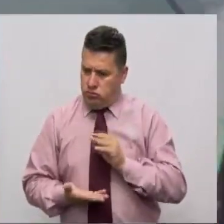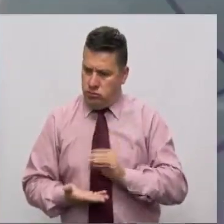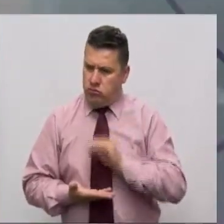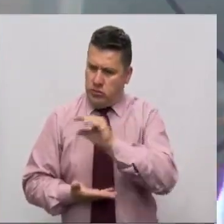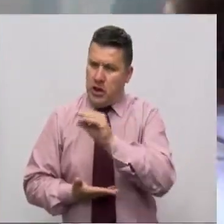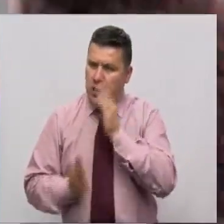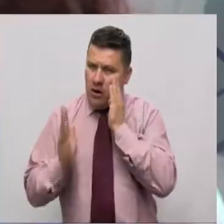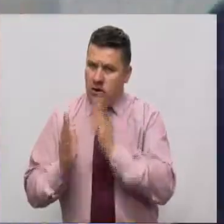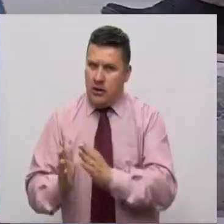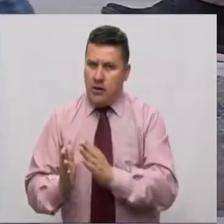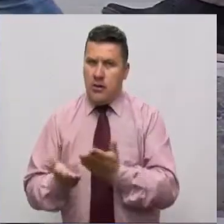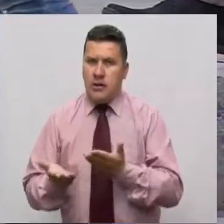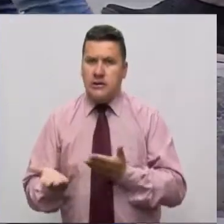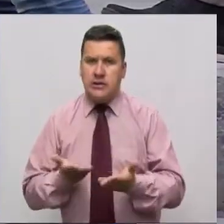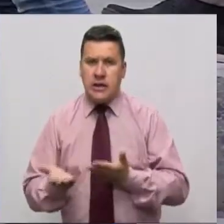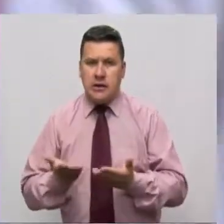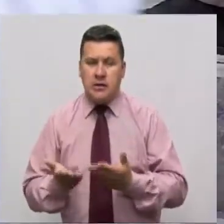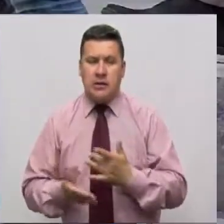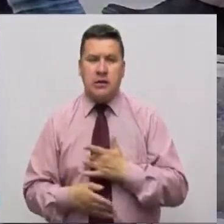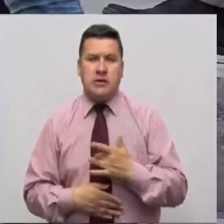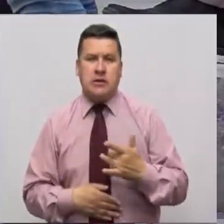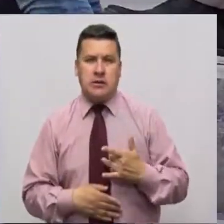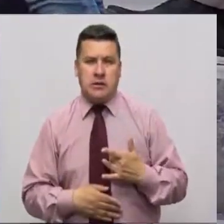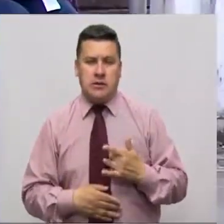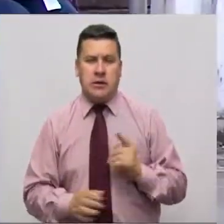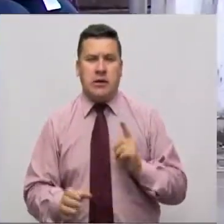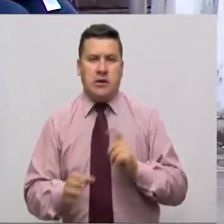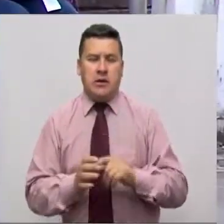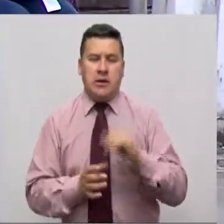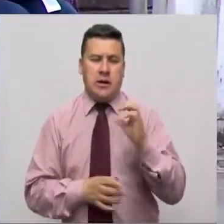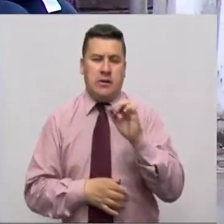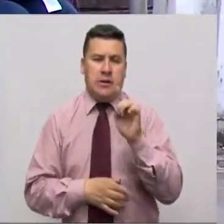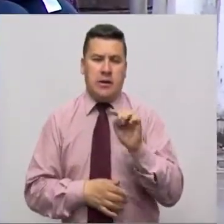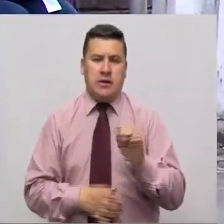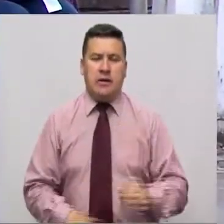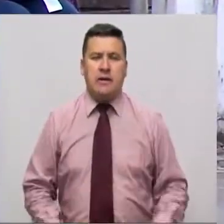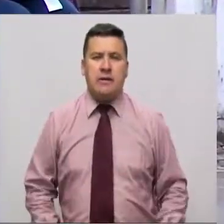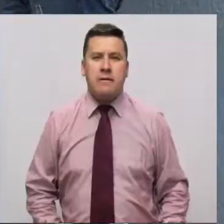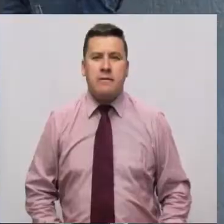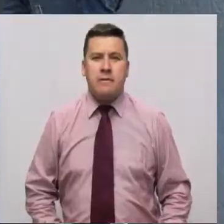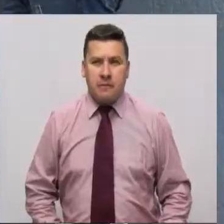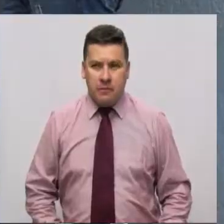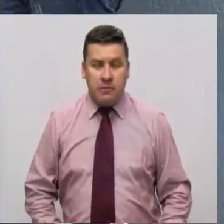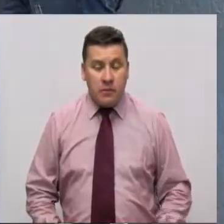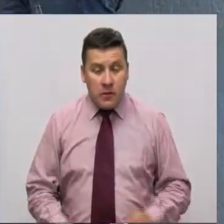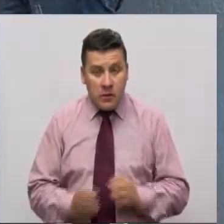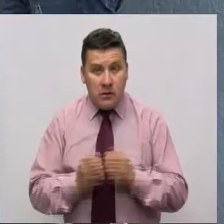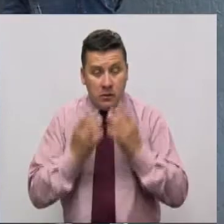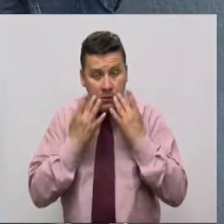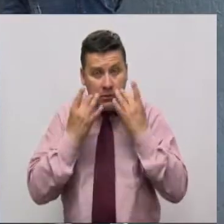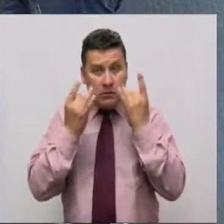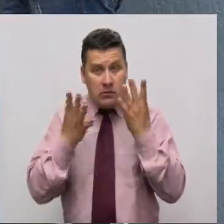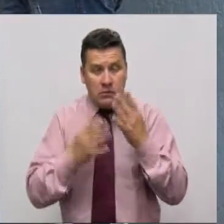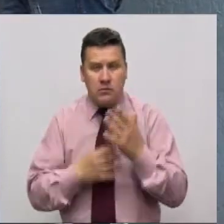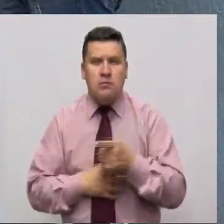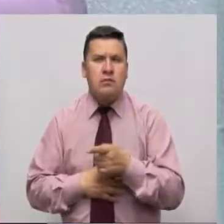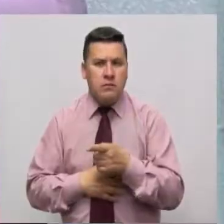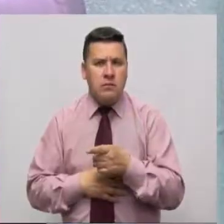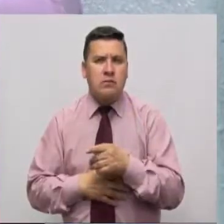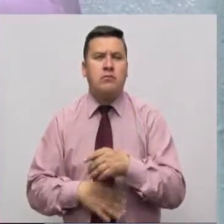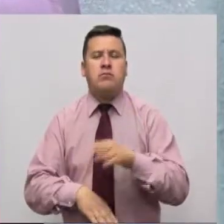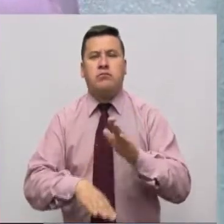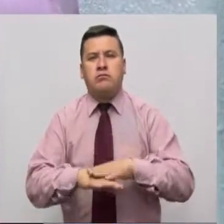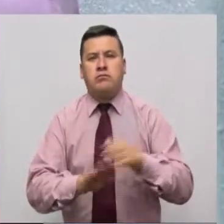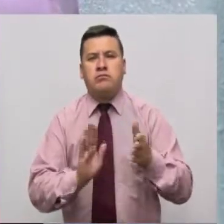recursos que debían destinarse a la prestación de servicios de salud de los afiliados de la EPS. Por la gravedad de lo encontrado, el hecho fue